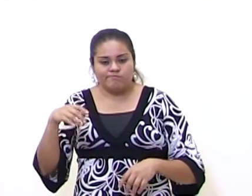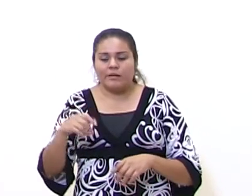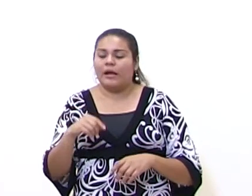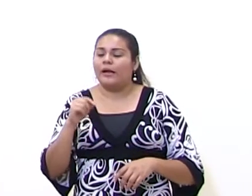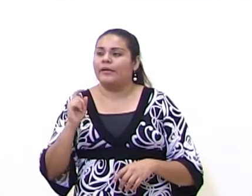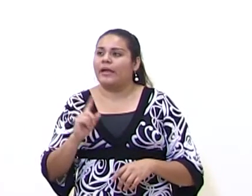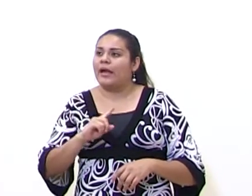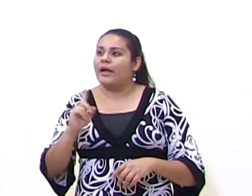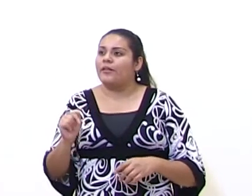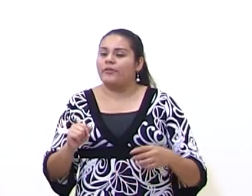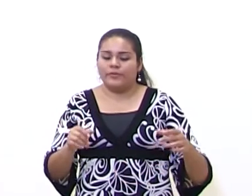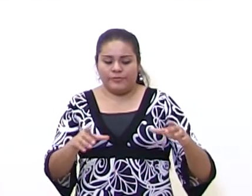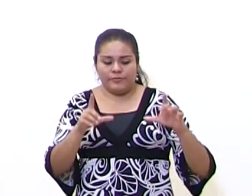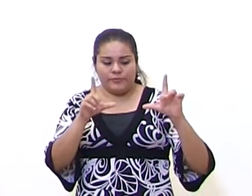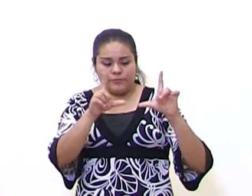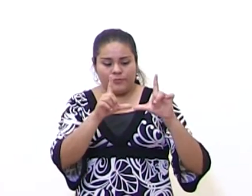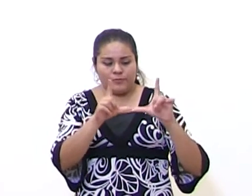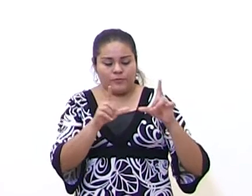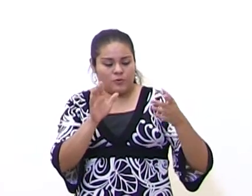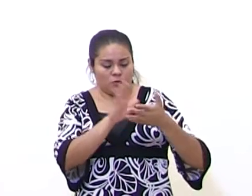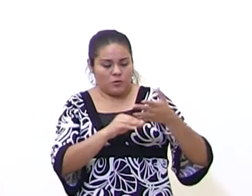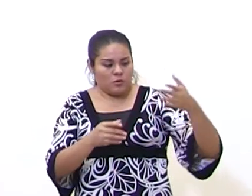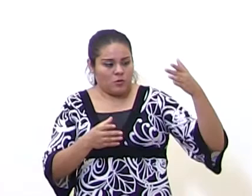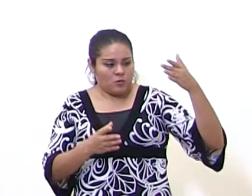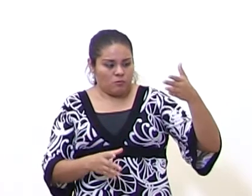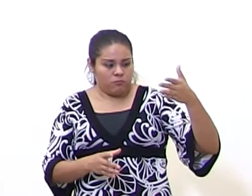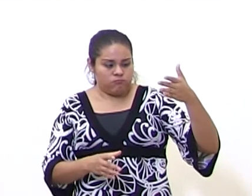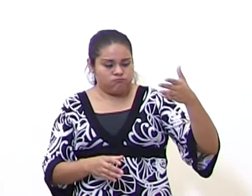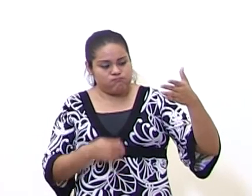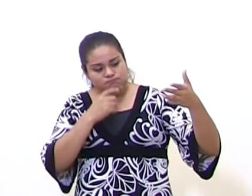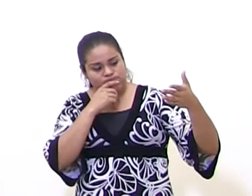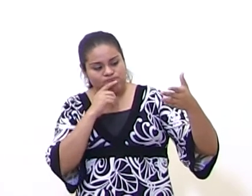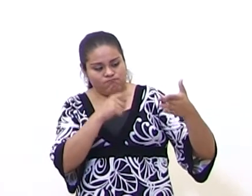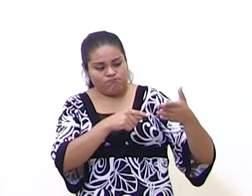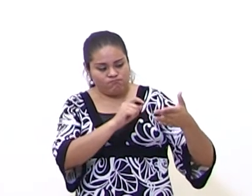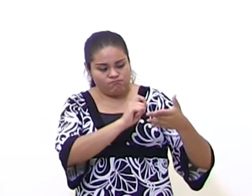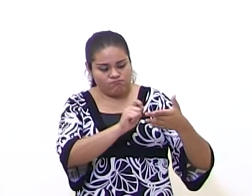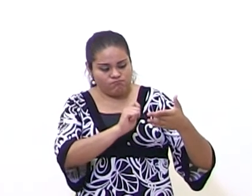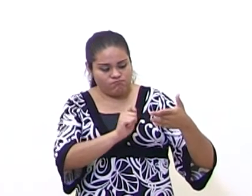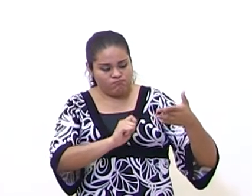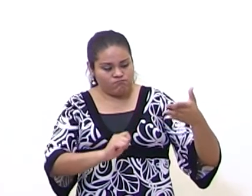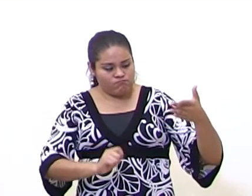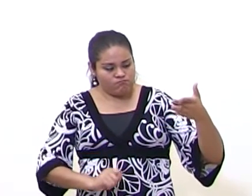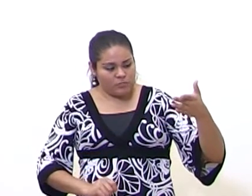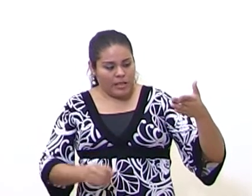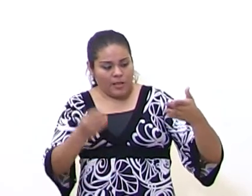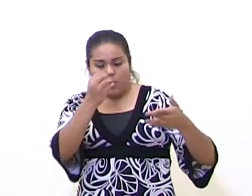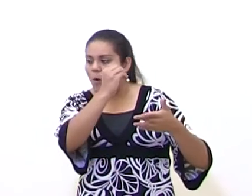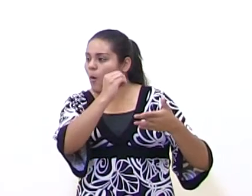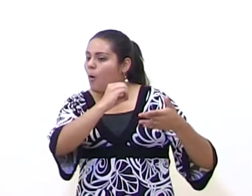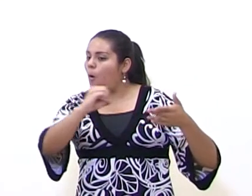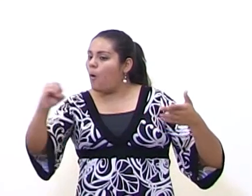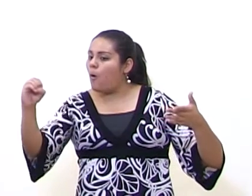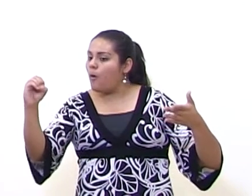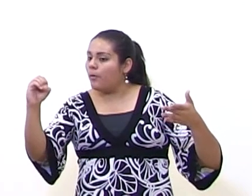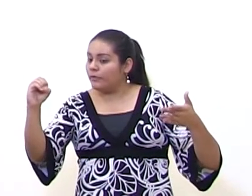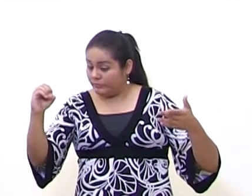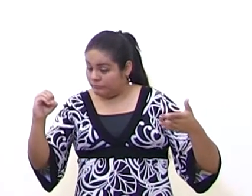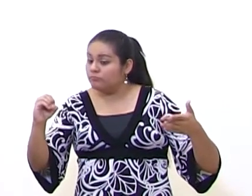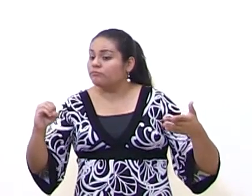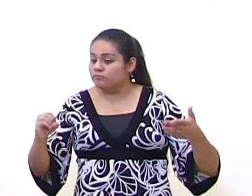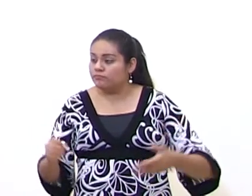casillero tipológico, implica que elaboremos un muestreo, implican varias actividades. Pero